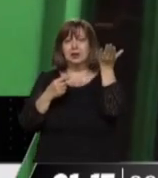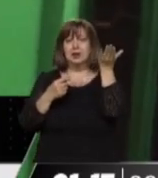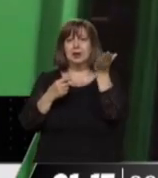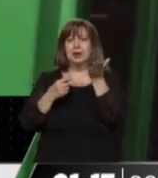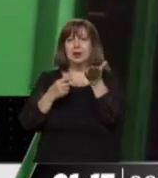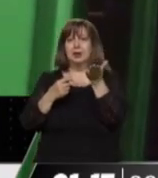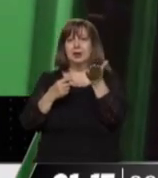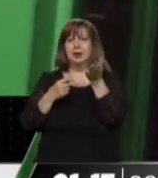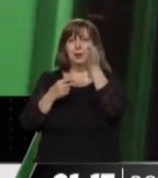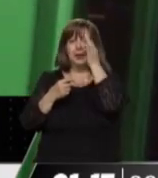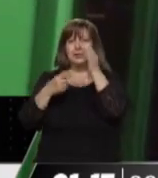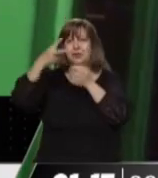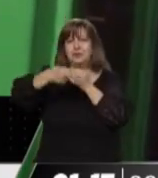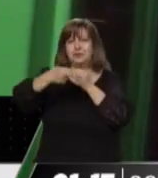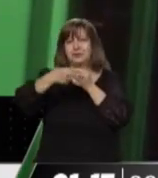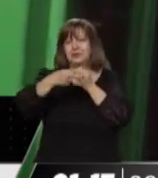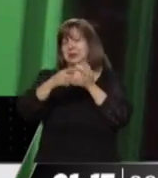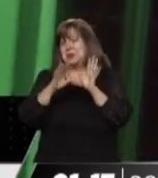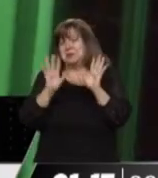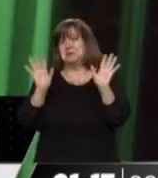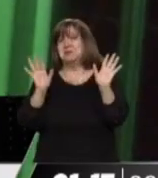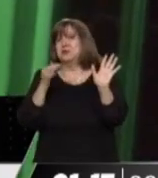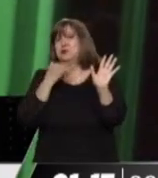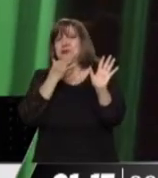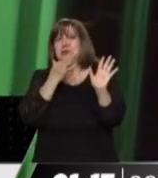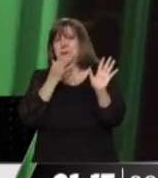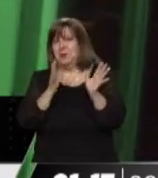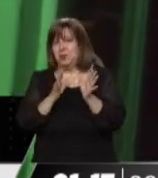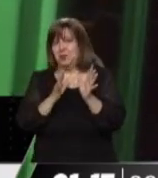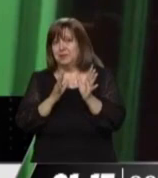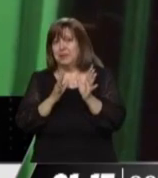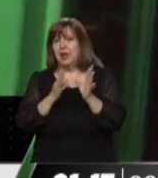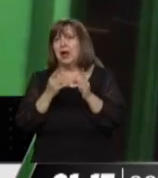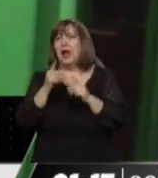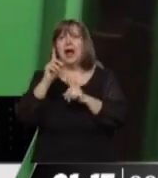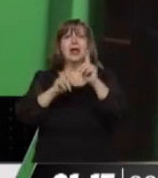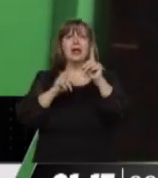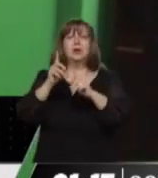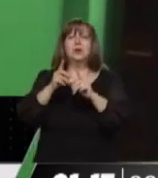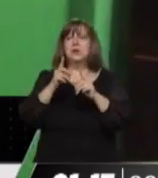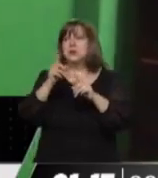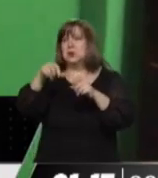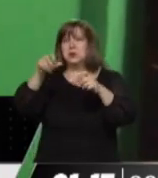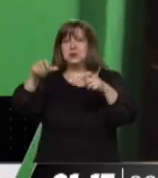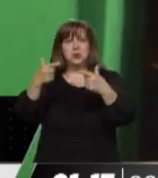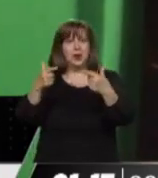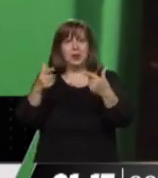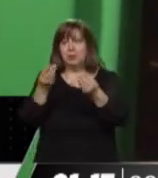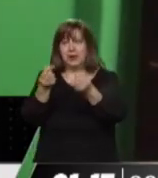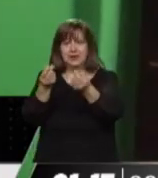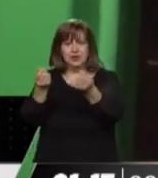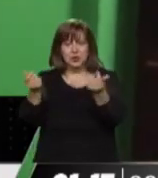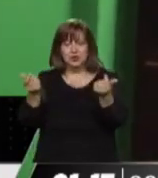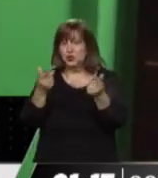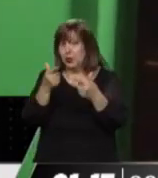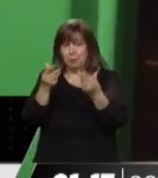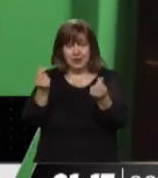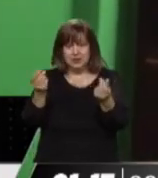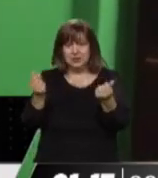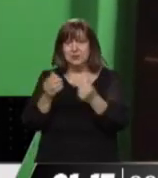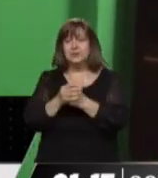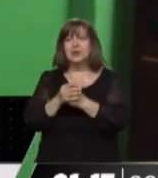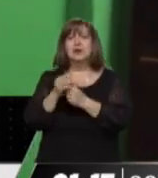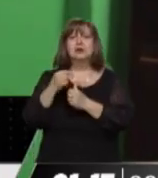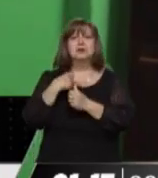debería terminar ahí. Lo que pasa es que me decías que no hay cosas que no tienen precio, que no le están vendiendo. No nos están vendiendo y aparte no